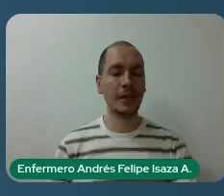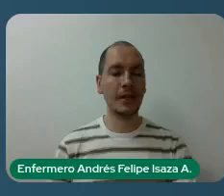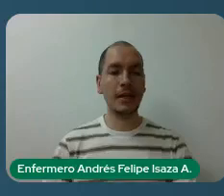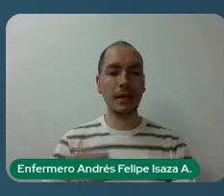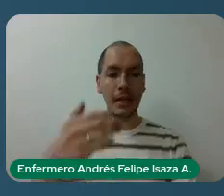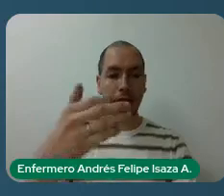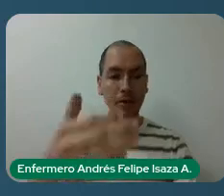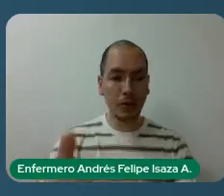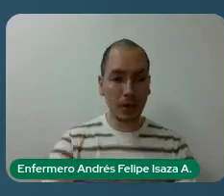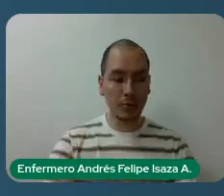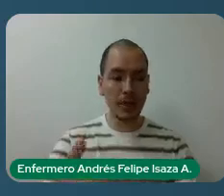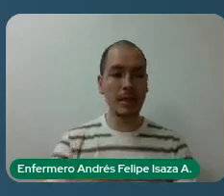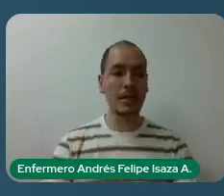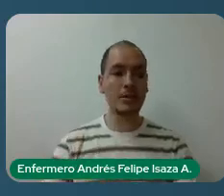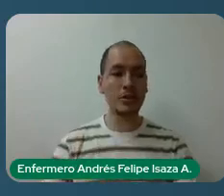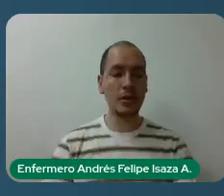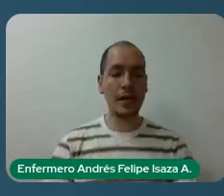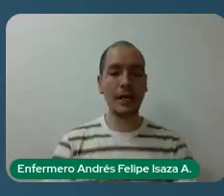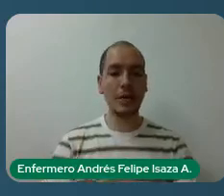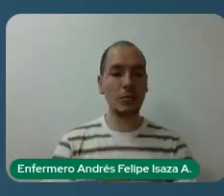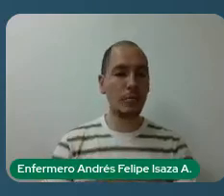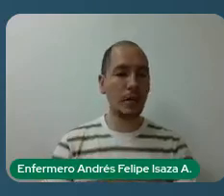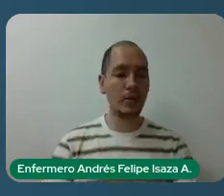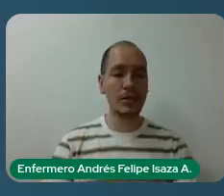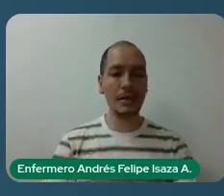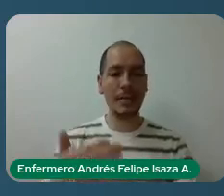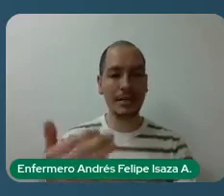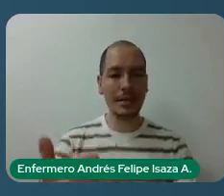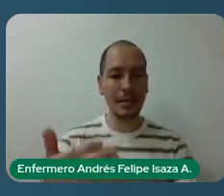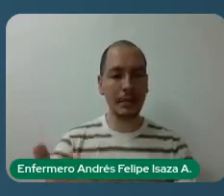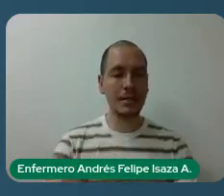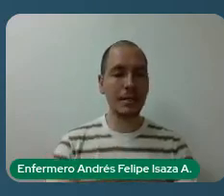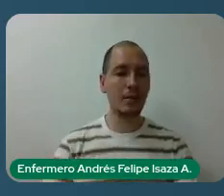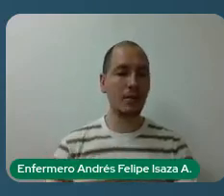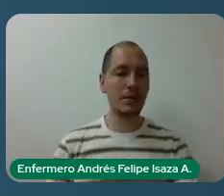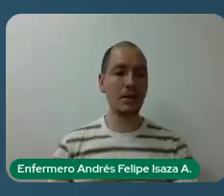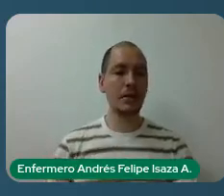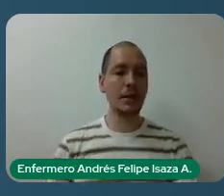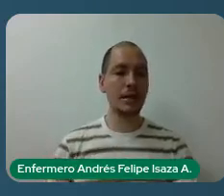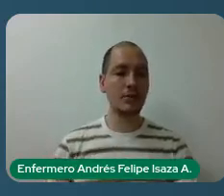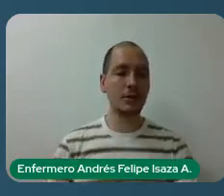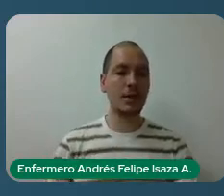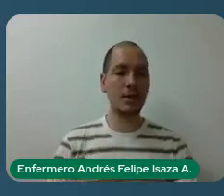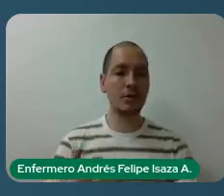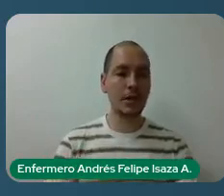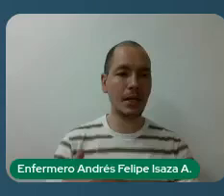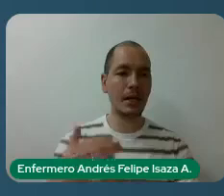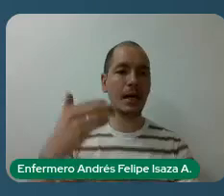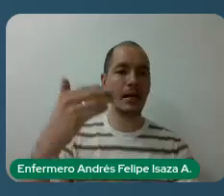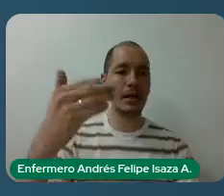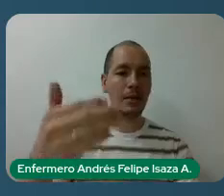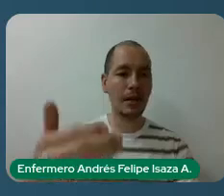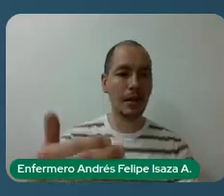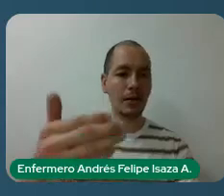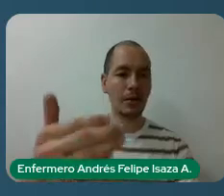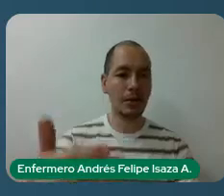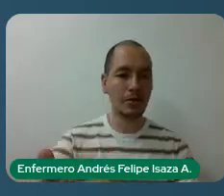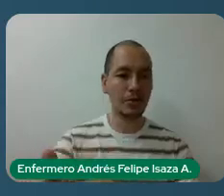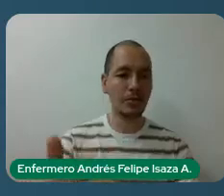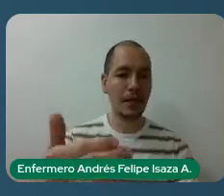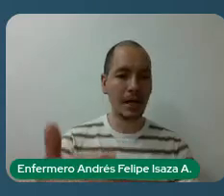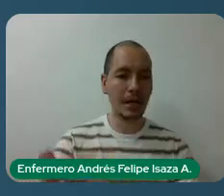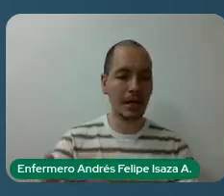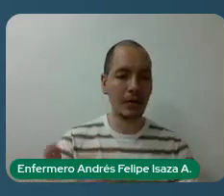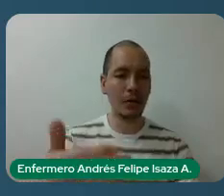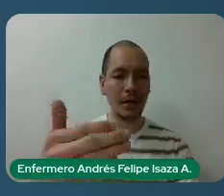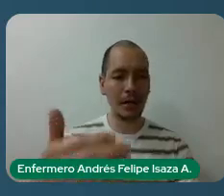hospitalizado. Dentro de la hospitalización, en algún momento, si el paciente presenta un estado de agitación, tendremos que activar la